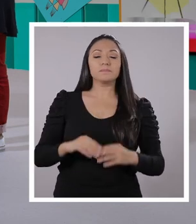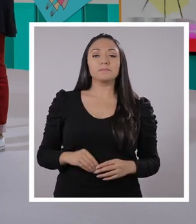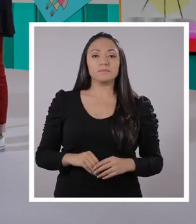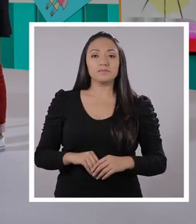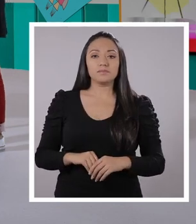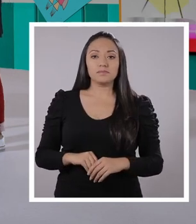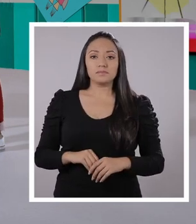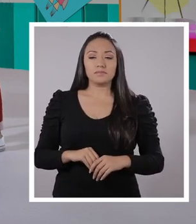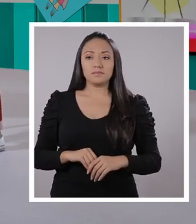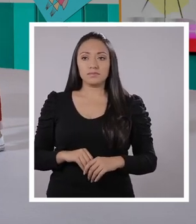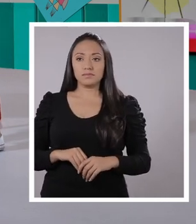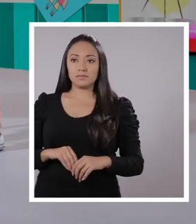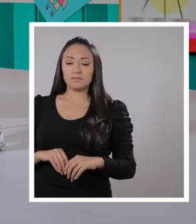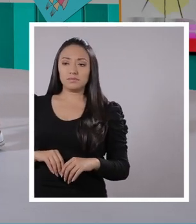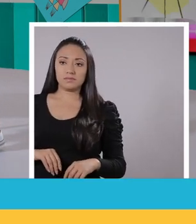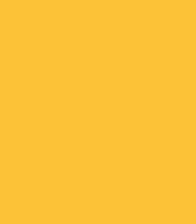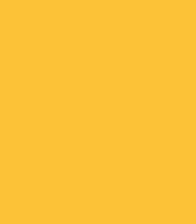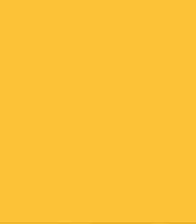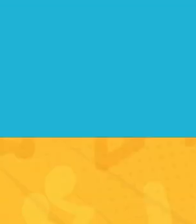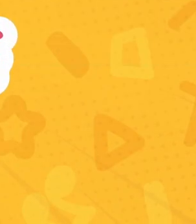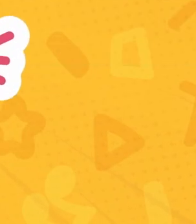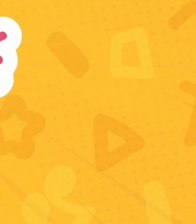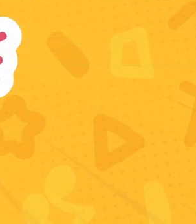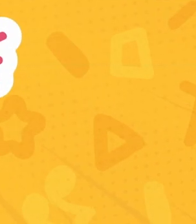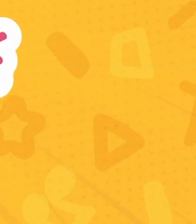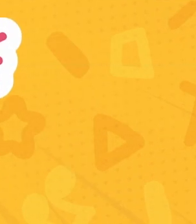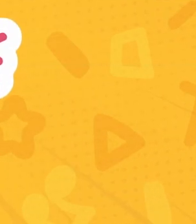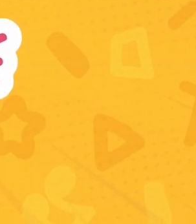Claro, al inicio o al final. O puedes decorarlas también si tú quieres.